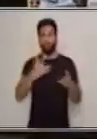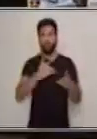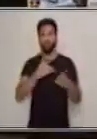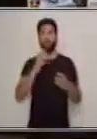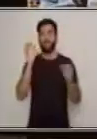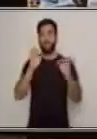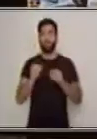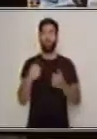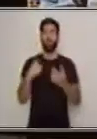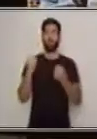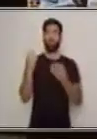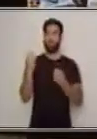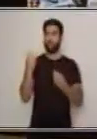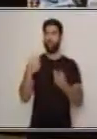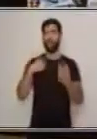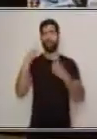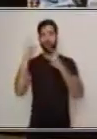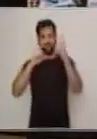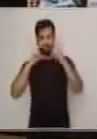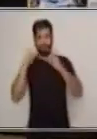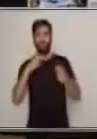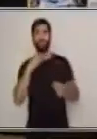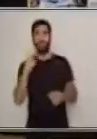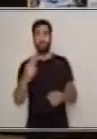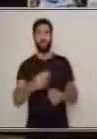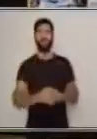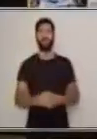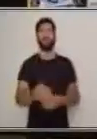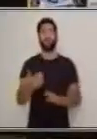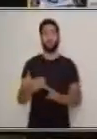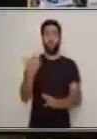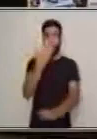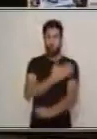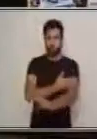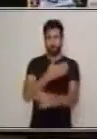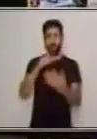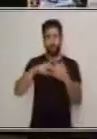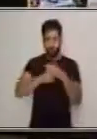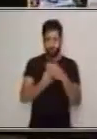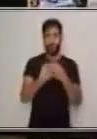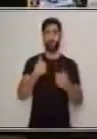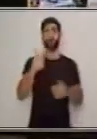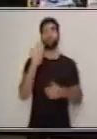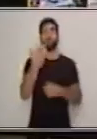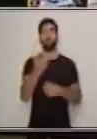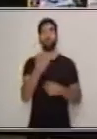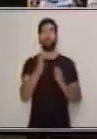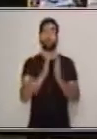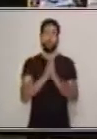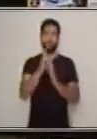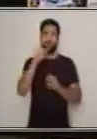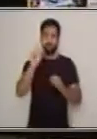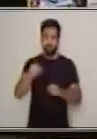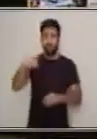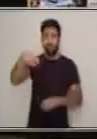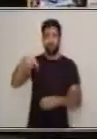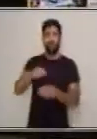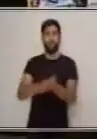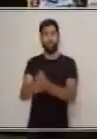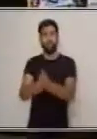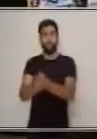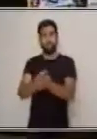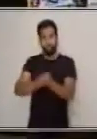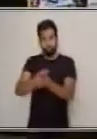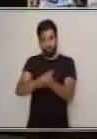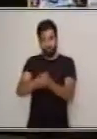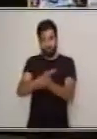fonológica. Antes de empezar, te recomiendo que te laves tus manos constantemente con agua y jabón. En esta oportunidad no tengo agua y